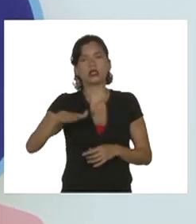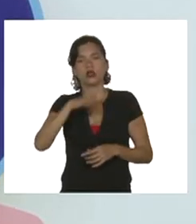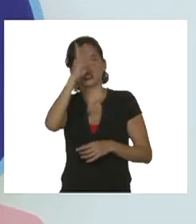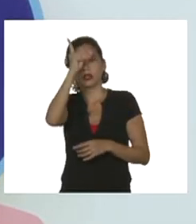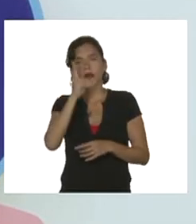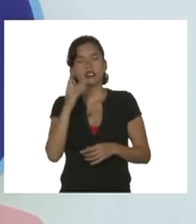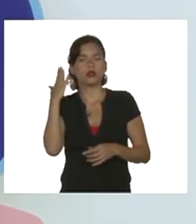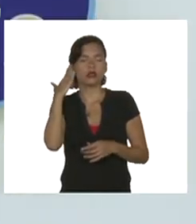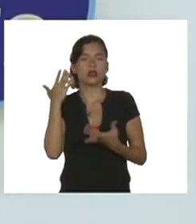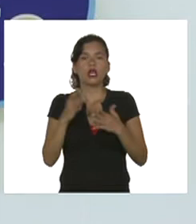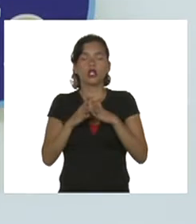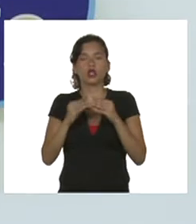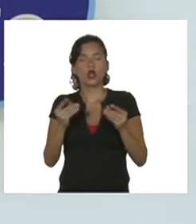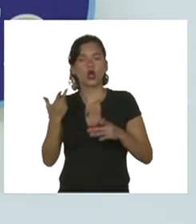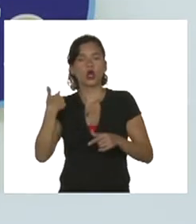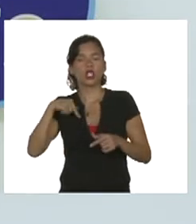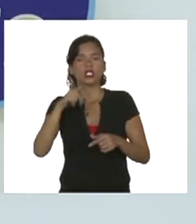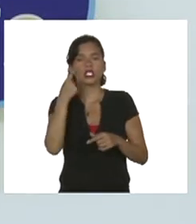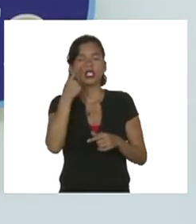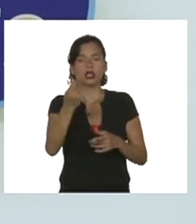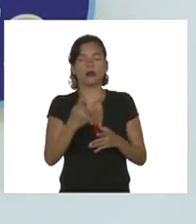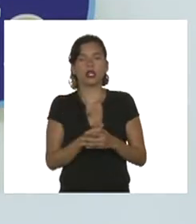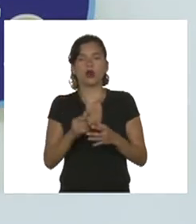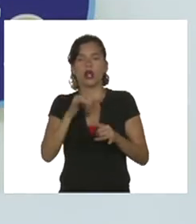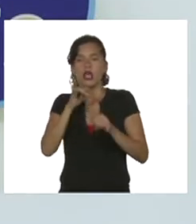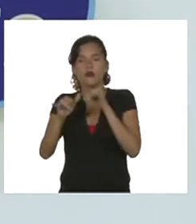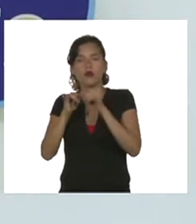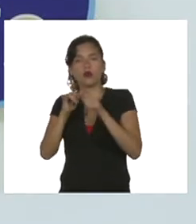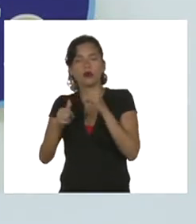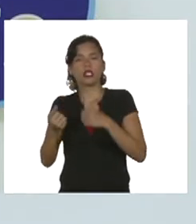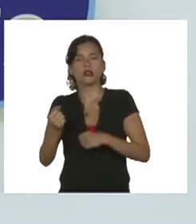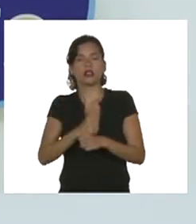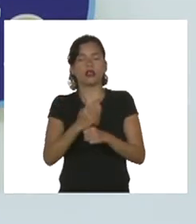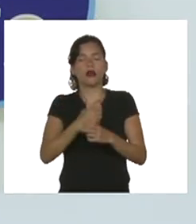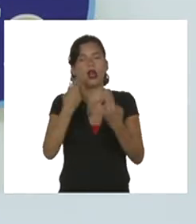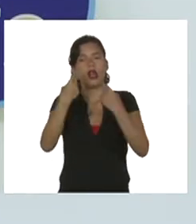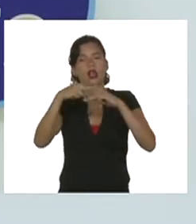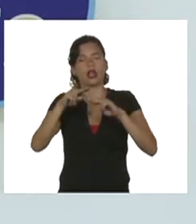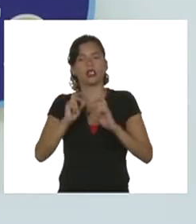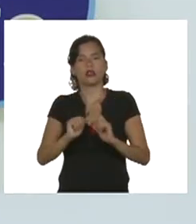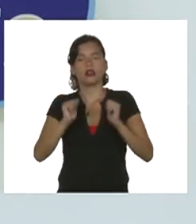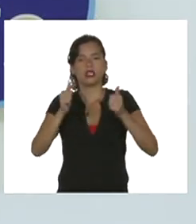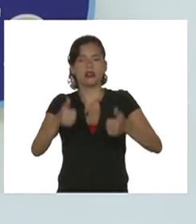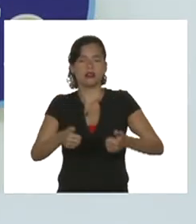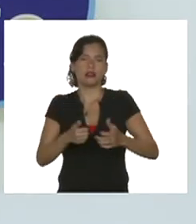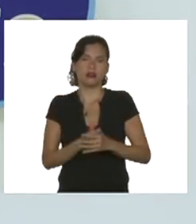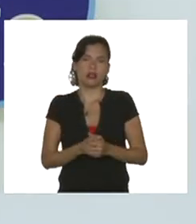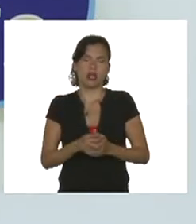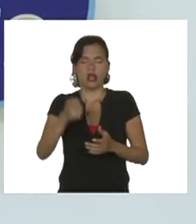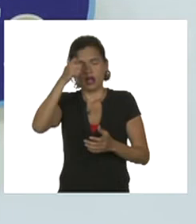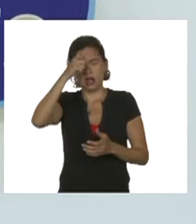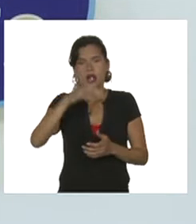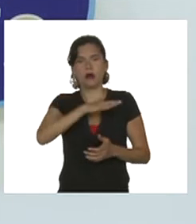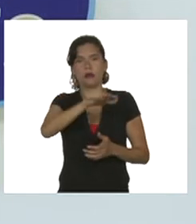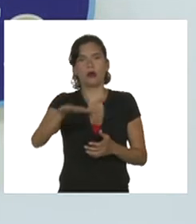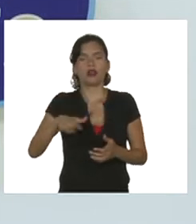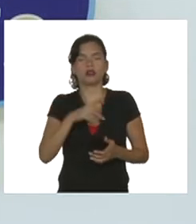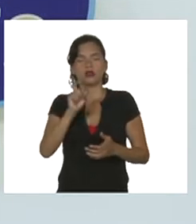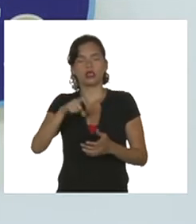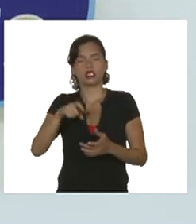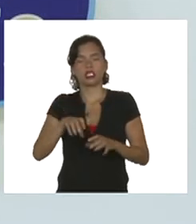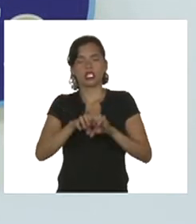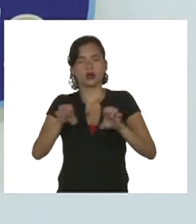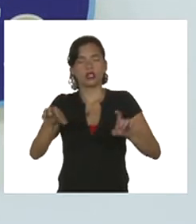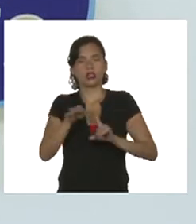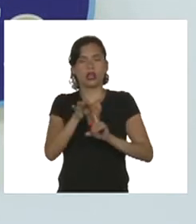auditivas. Todo lo que se refiere a los contenidos trabajados en el nivel de inicial, la población con necesidades